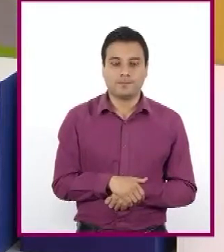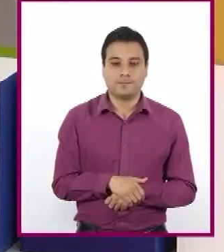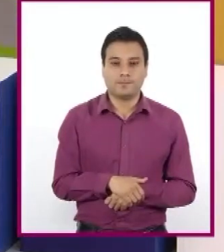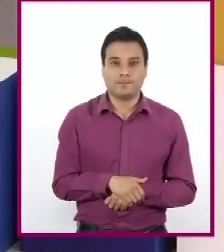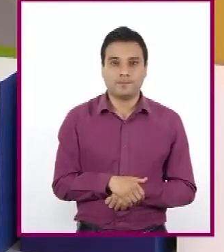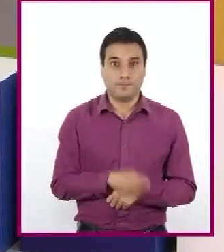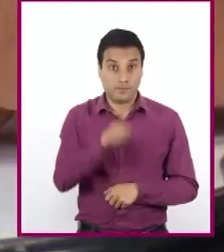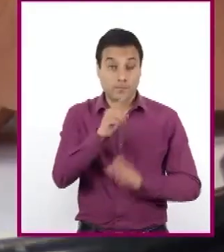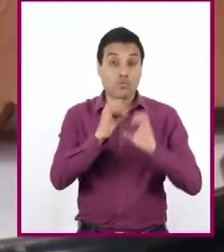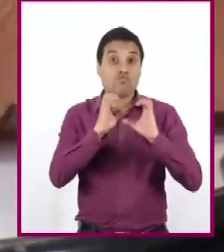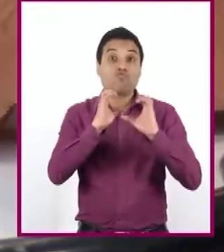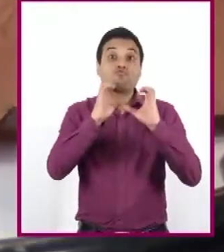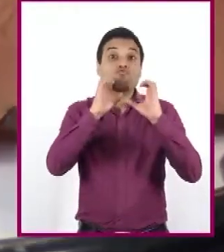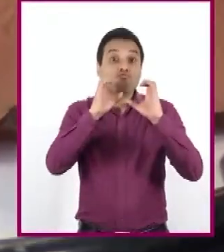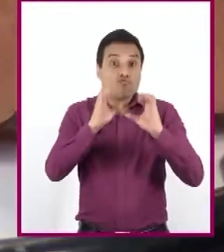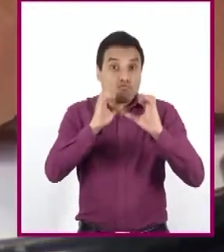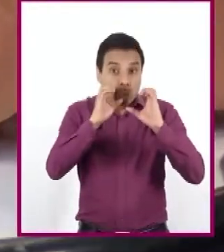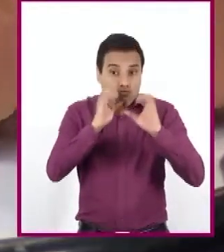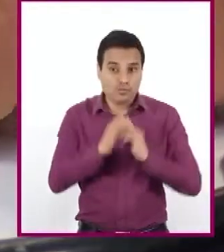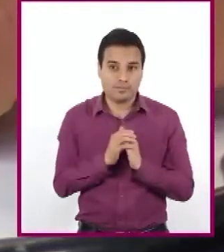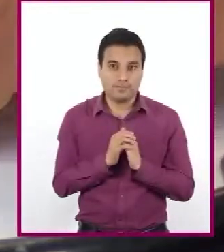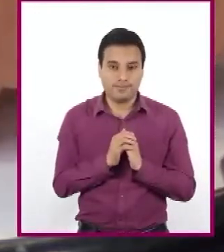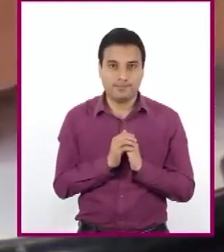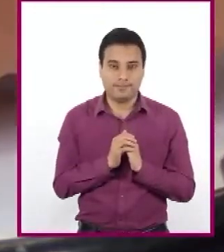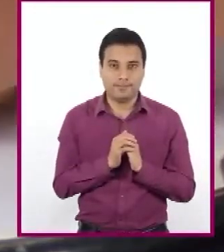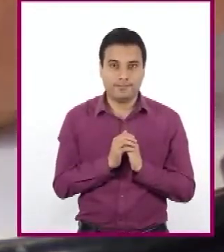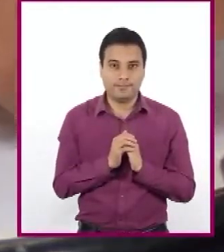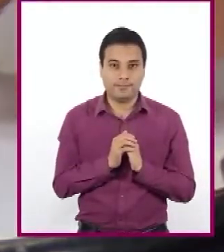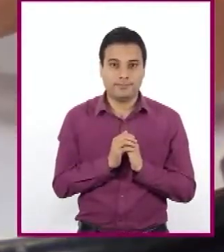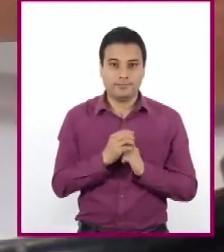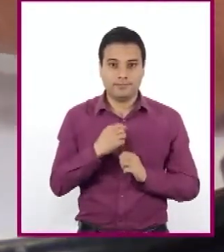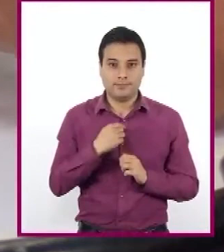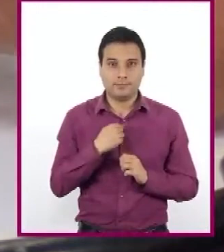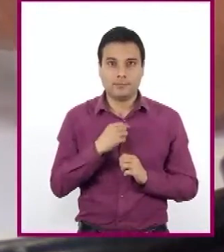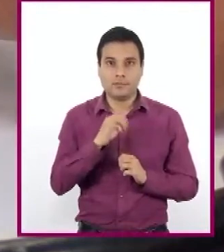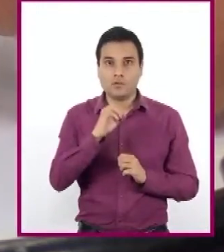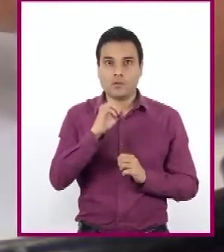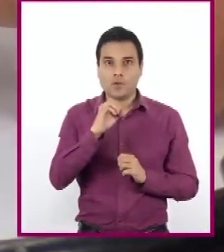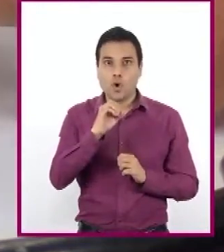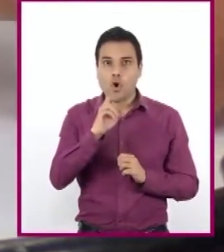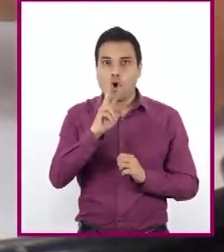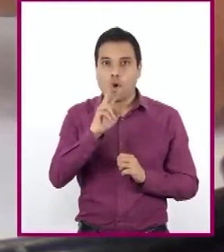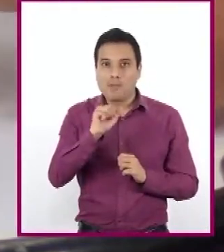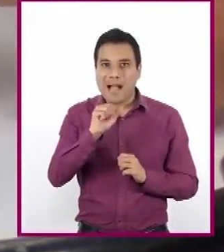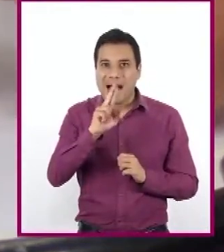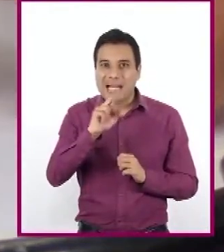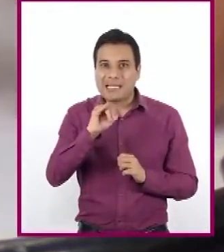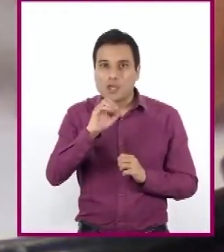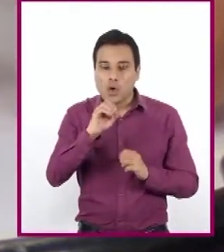Con mucho cuidado hay que seguir tratando de abrir el ovario, perdón, y retirar un óvulo.